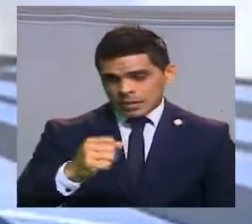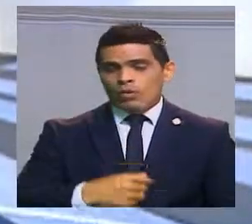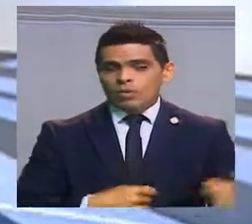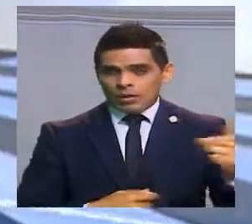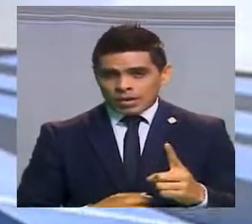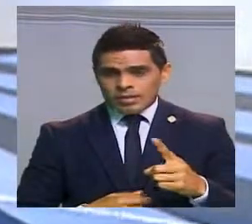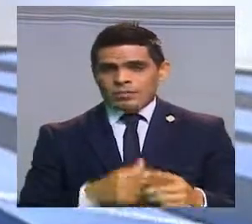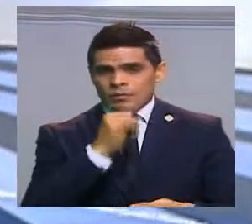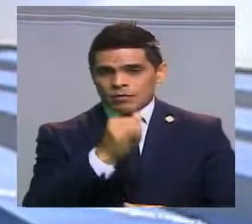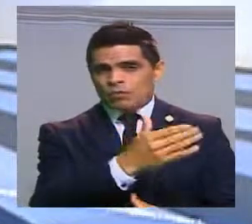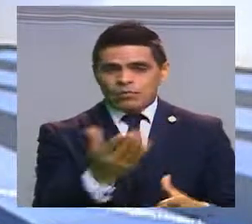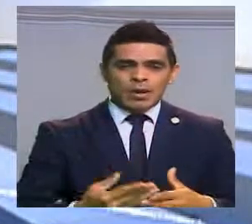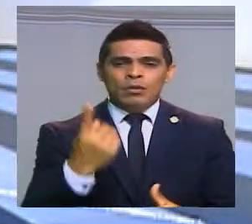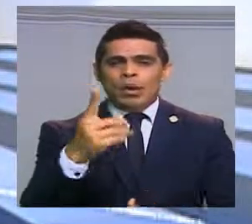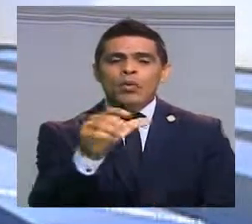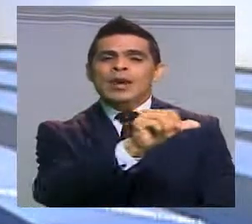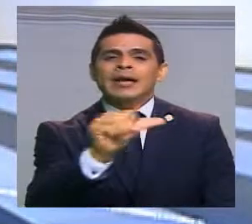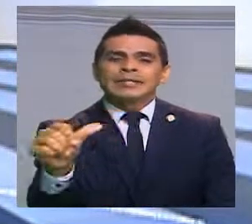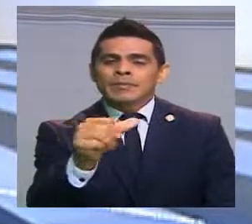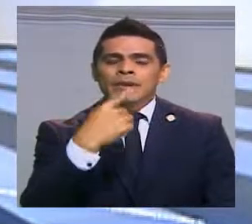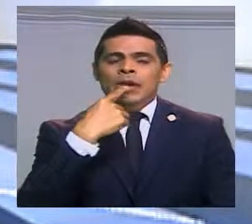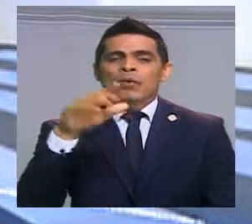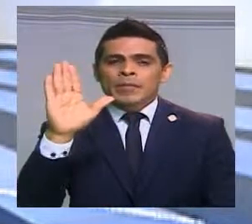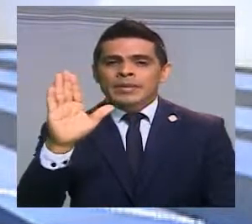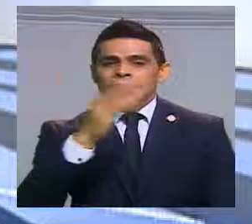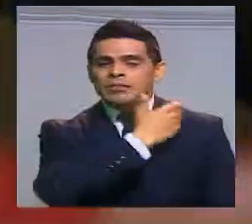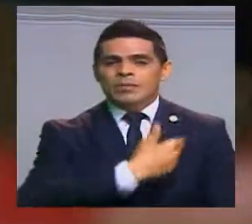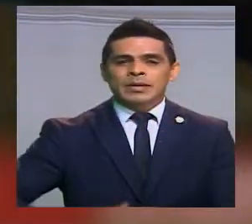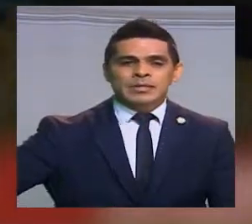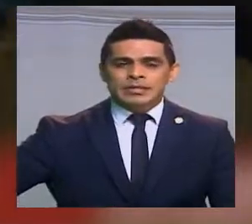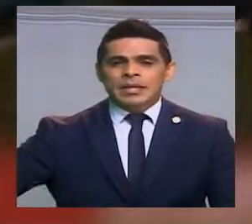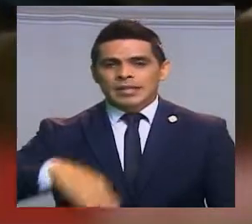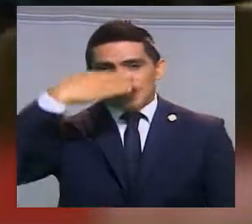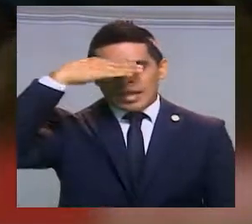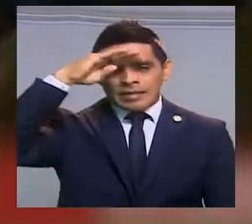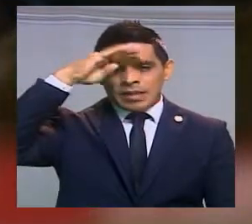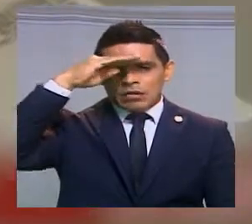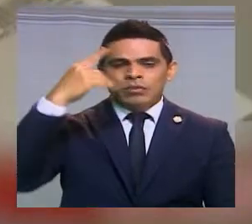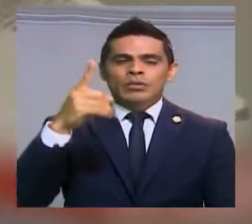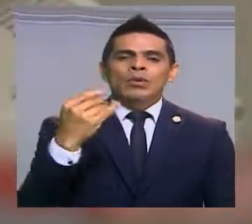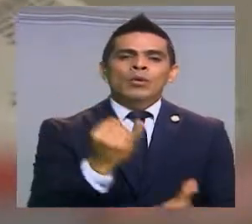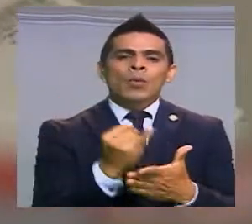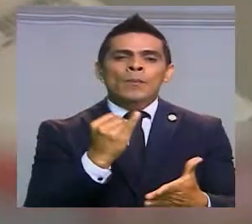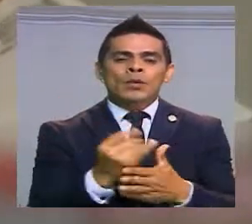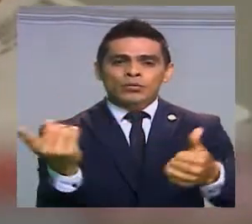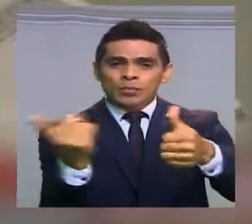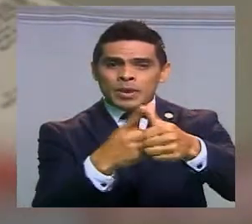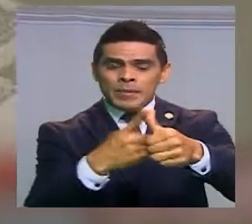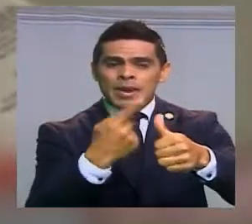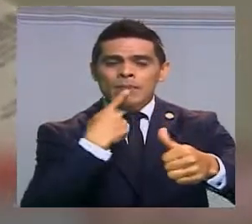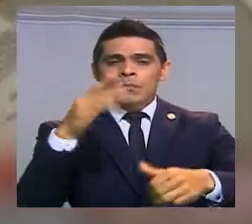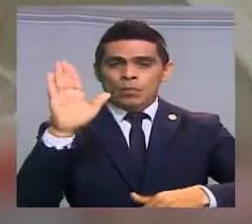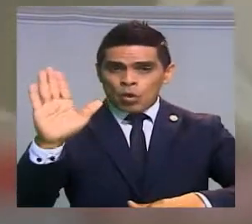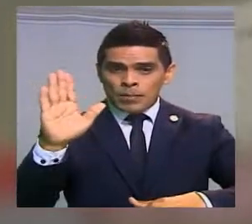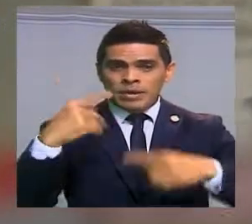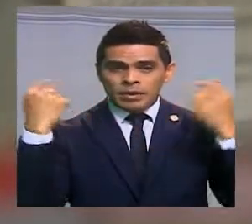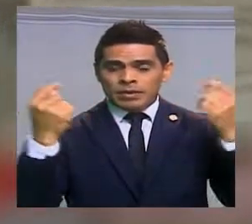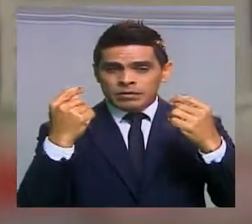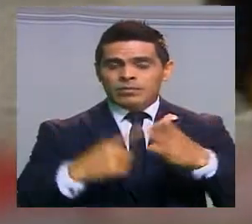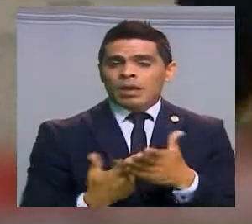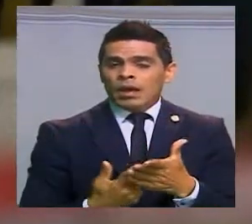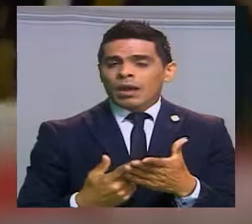a contarles que a menos de una semana de la juramentación de Donald Trump como presidente de Estados Unidos, cumplió su principal promesa electoral. Los